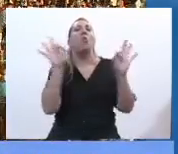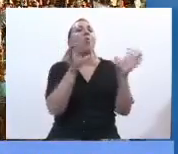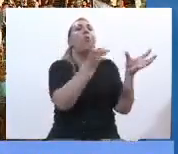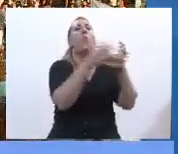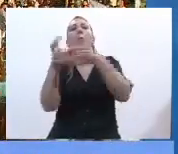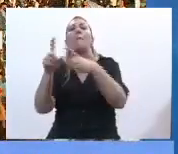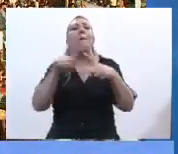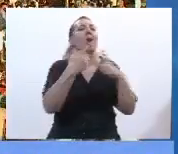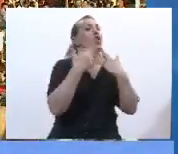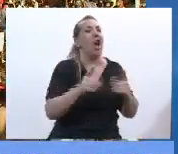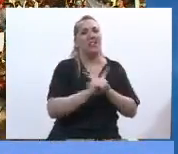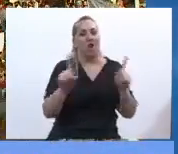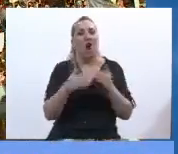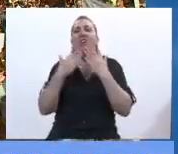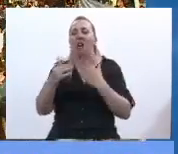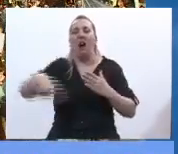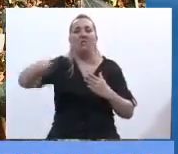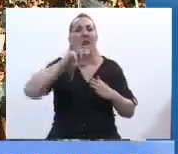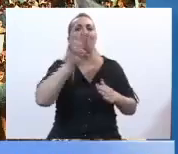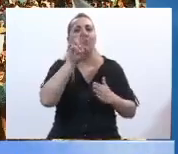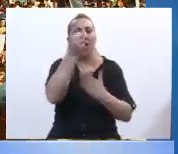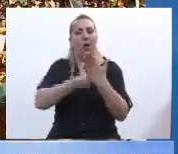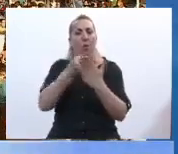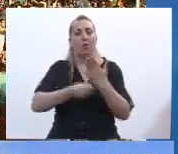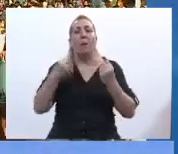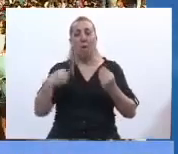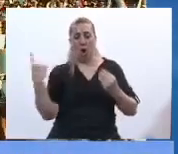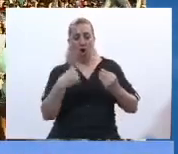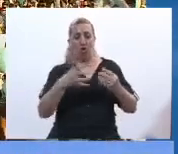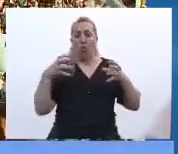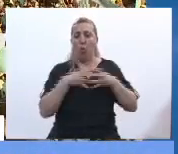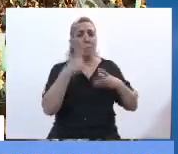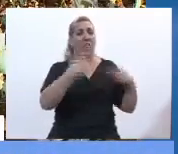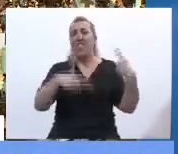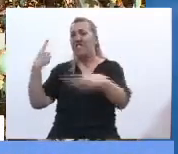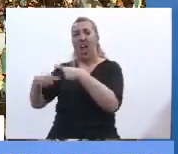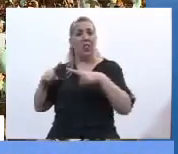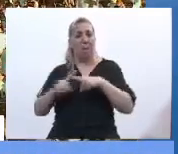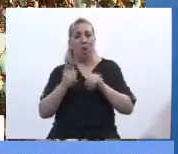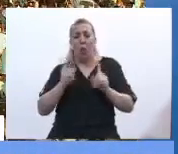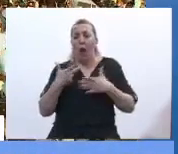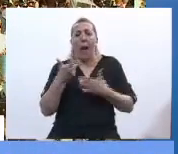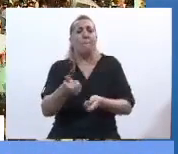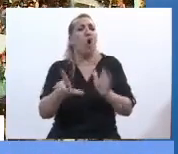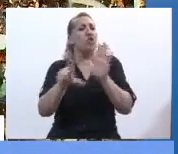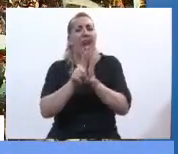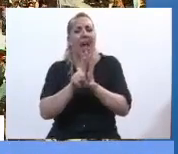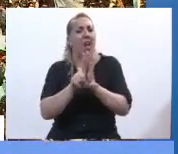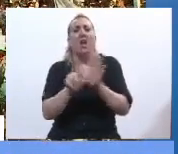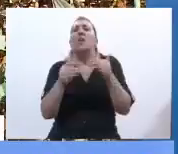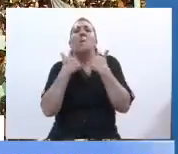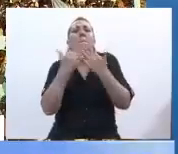político, porque acá estamos de diferentes sectores políticos apoyando la ley más allá de la de